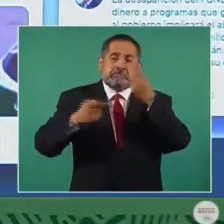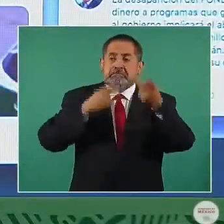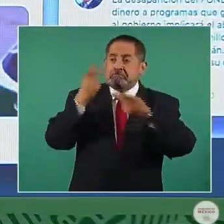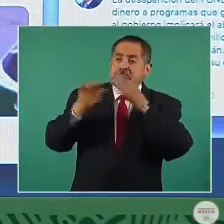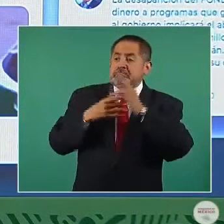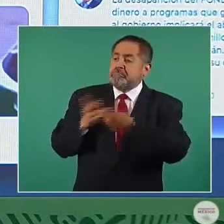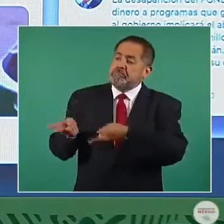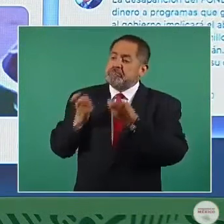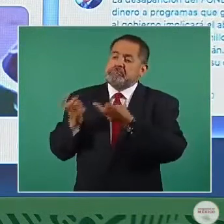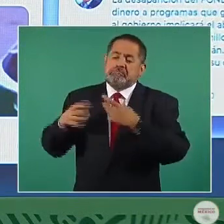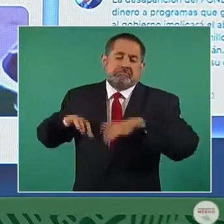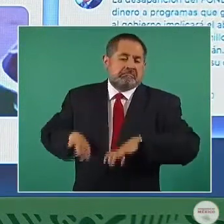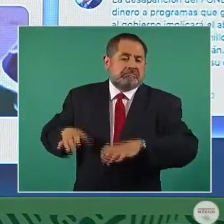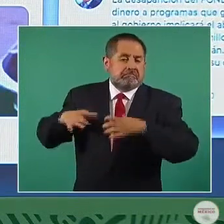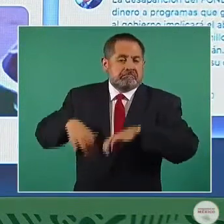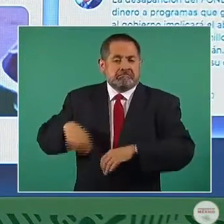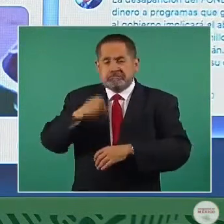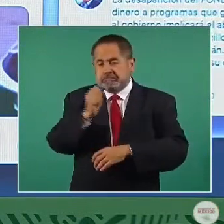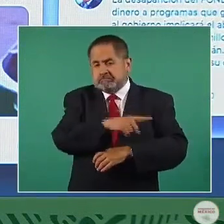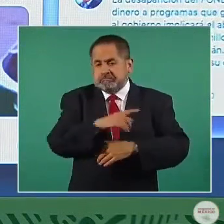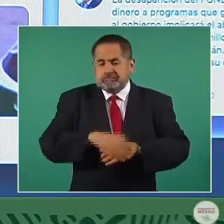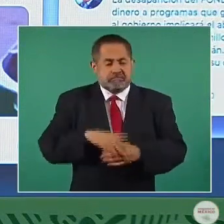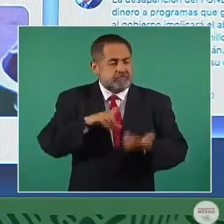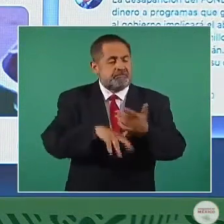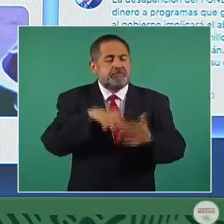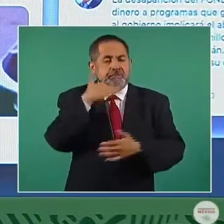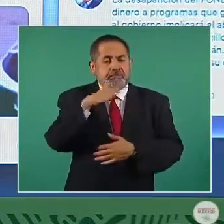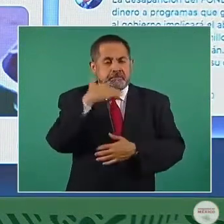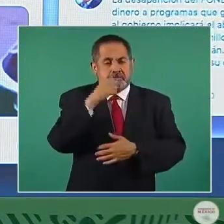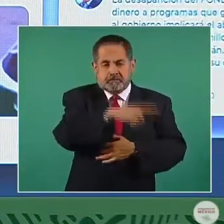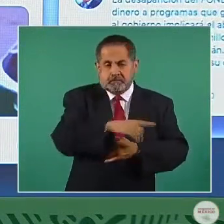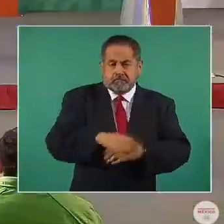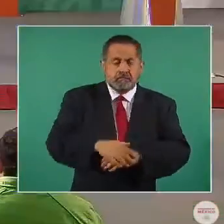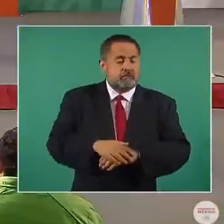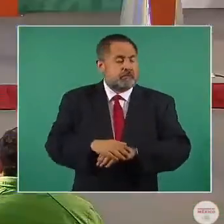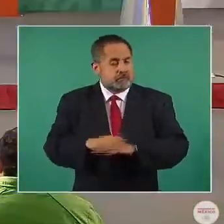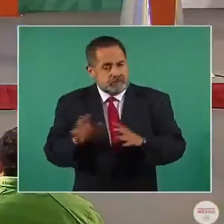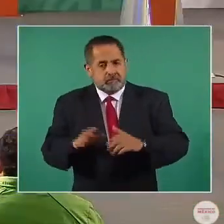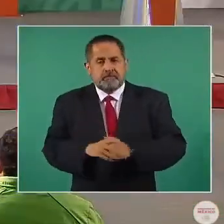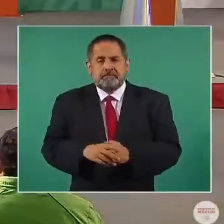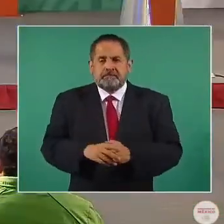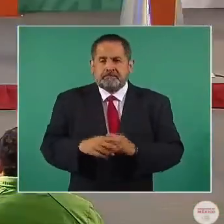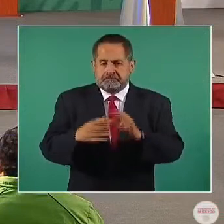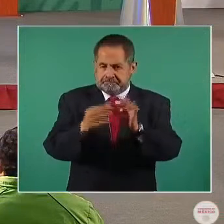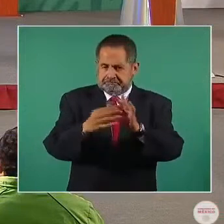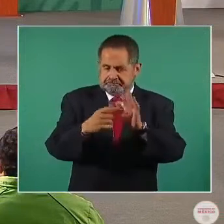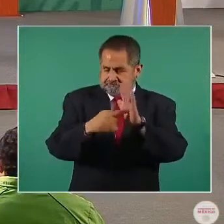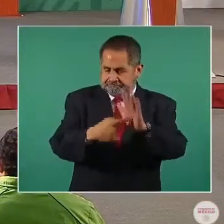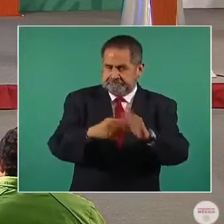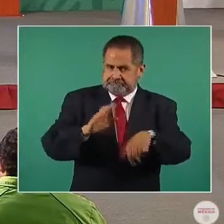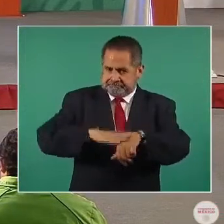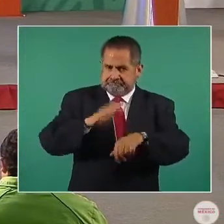más a robar. Son unos corruptos. Pero ya que estamos en esto,